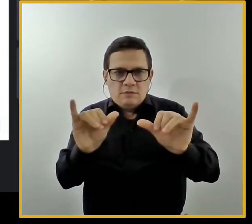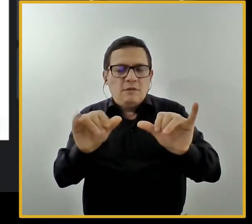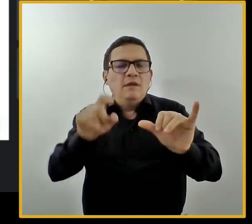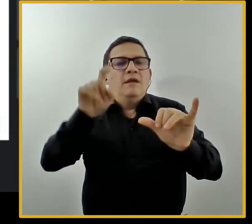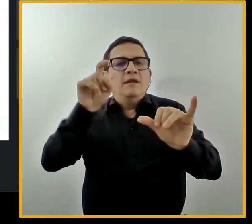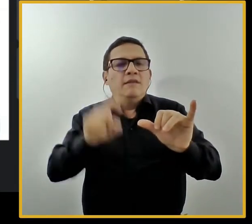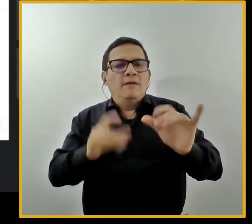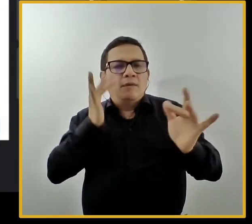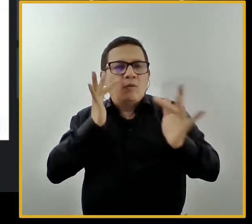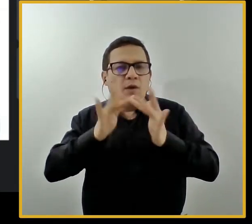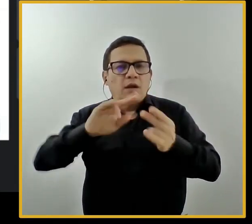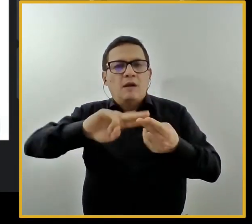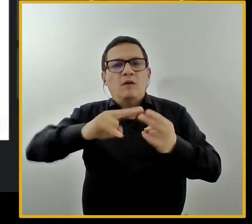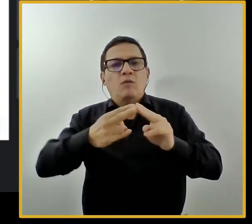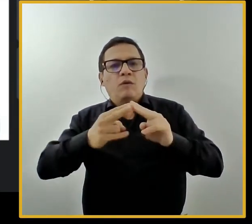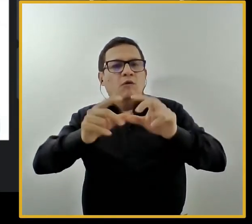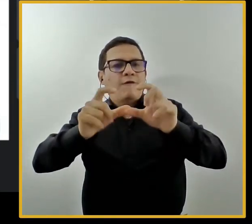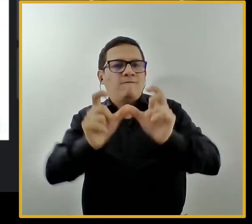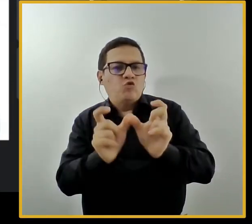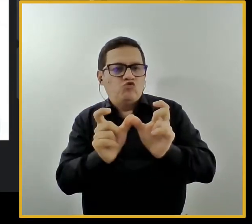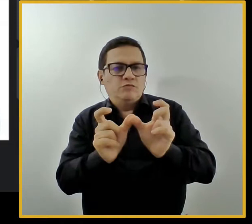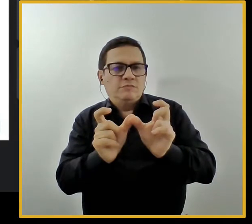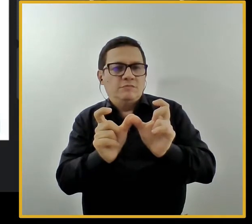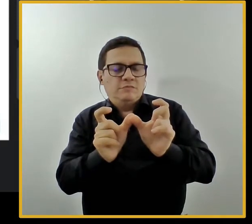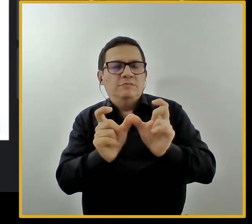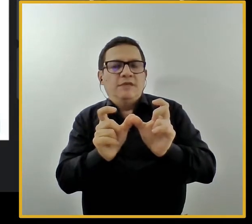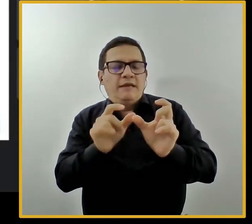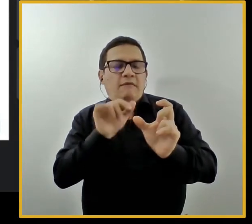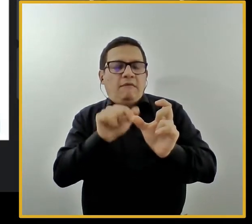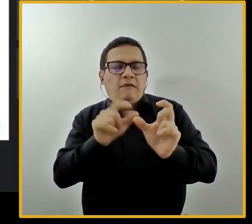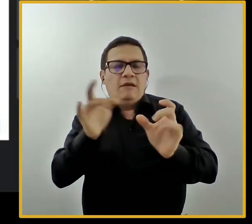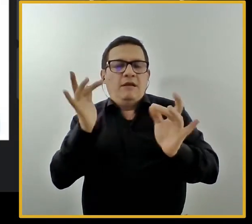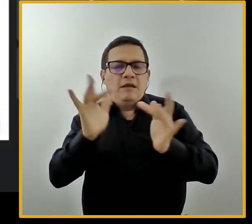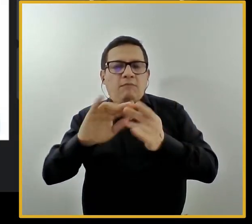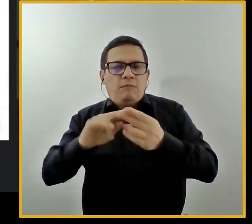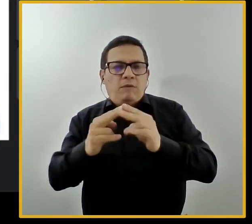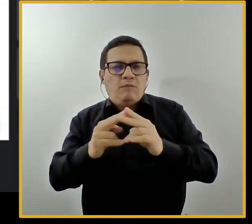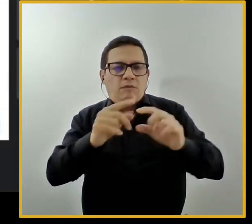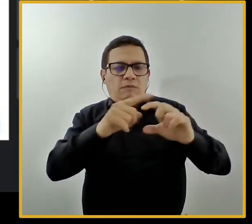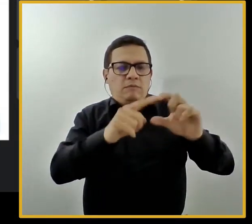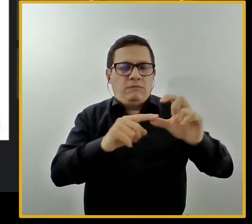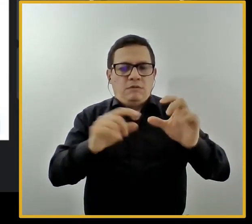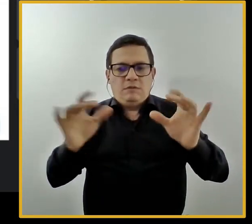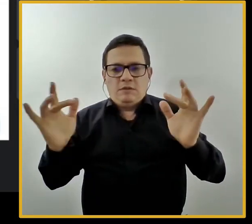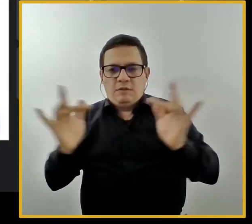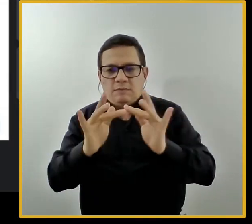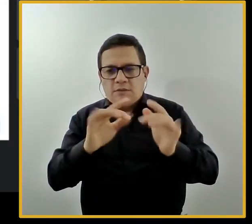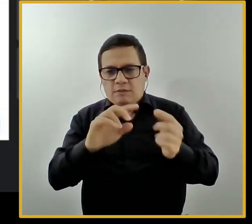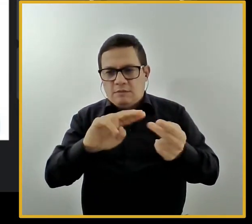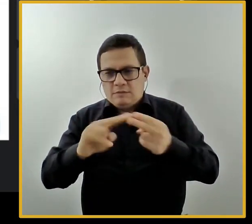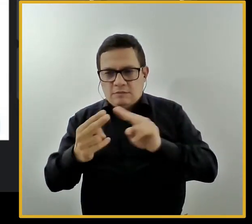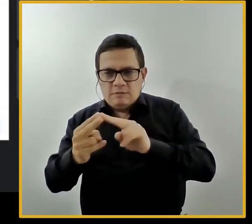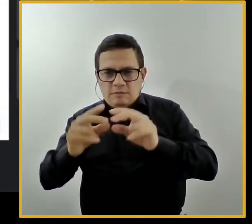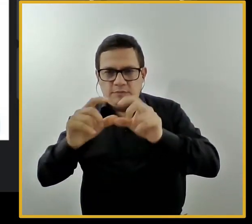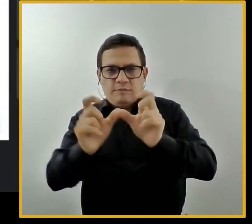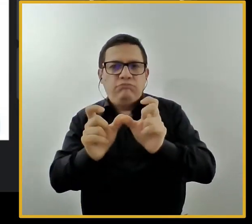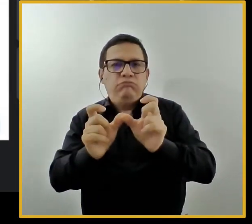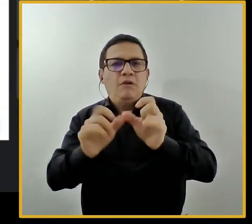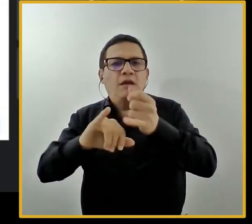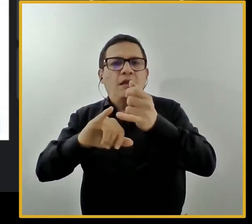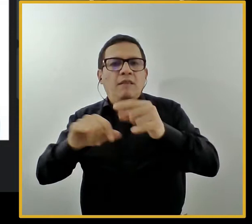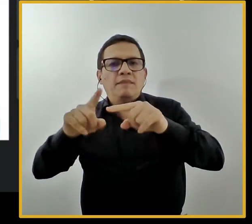debe estar relacionada pues con una función, ¿cierto? Y esa función pues está relacionada allí con esas variables